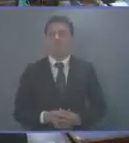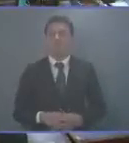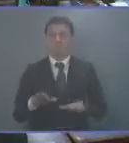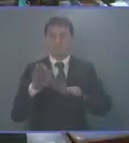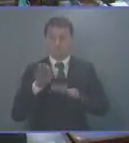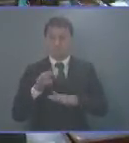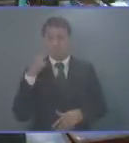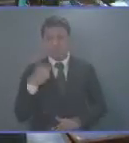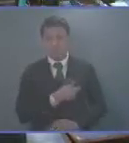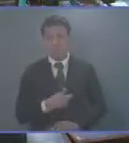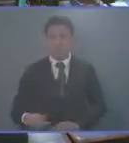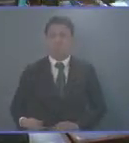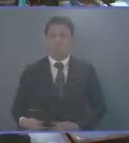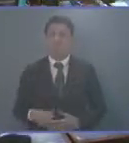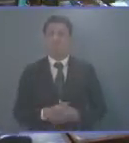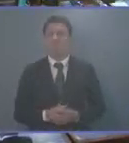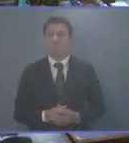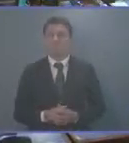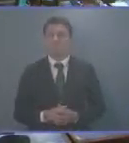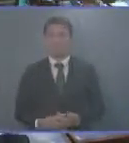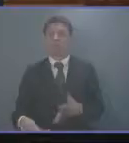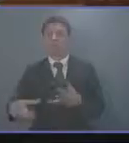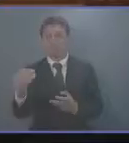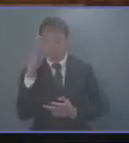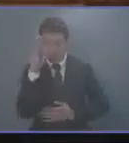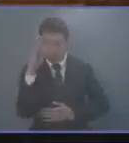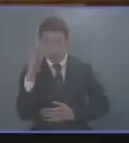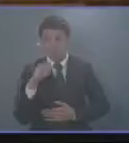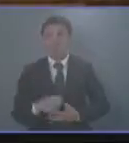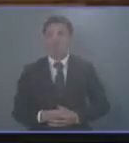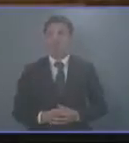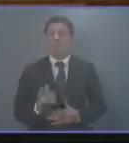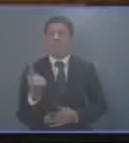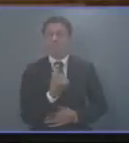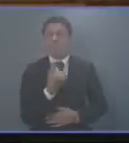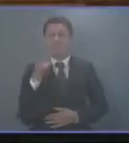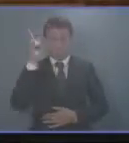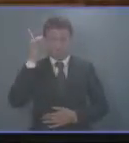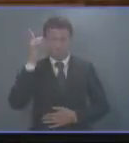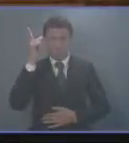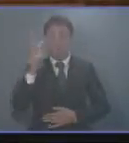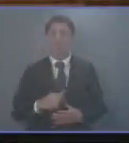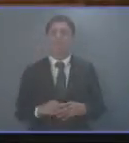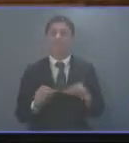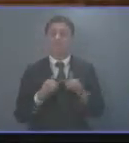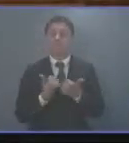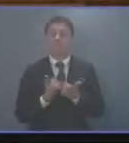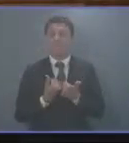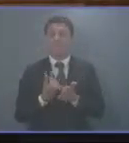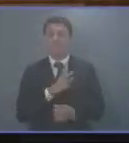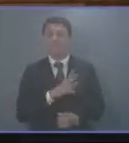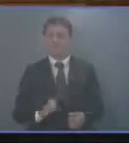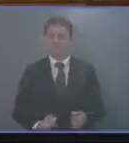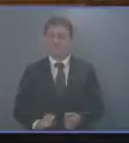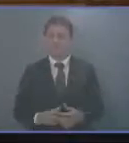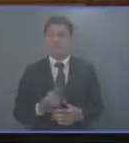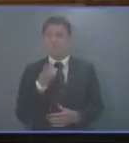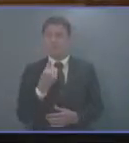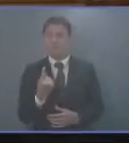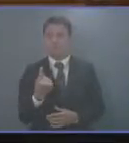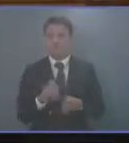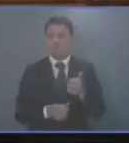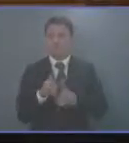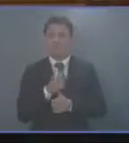Gracias, presidente. Solamente para saludar a los docentes del Movimiento de Interinos de El Salvador, quienes